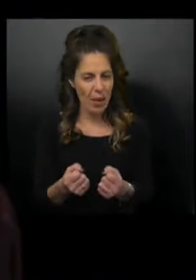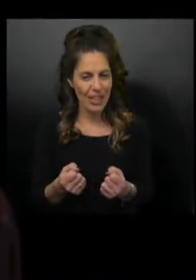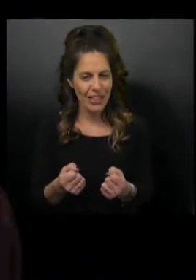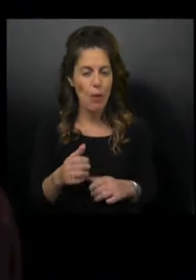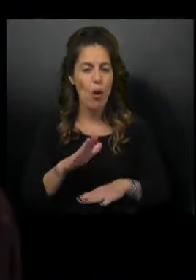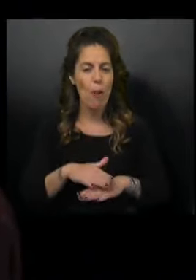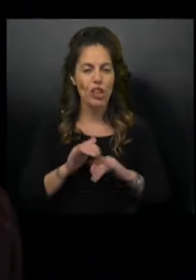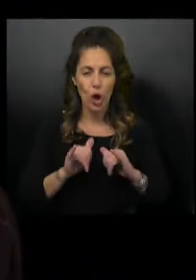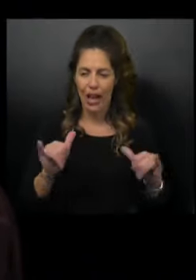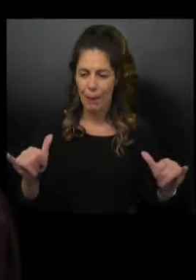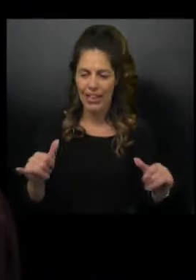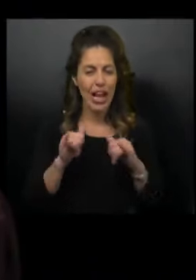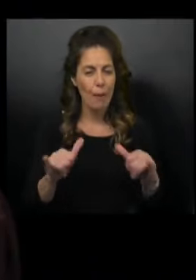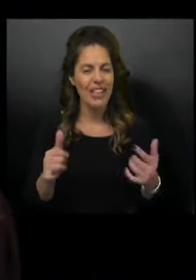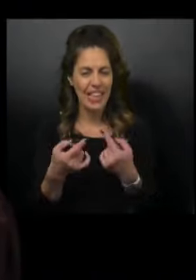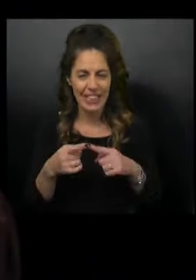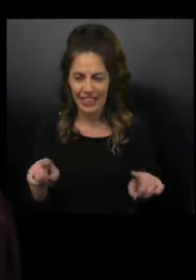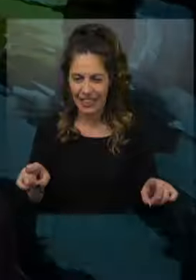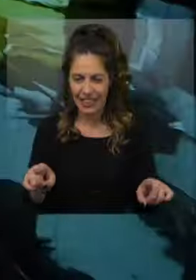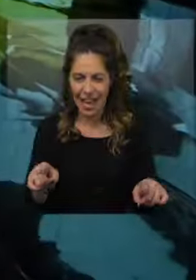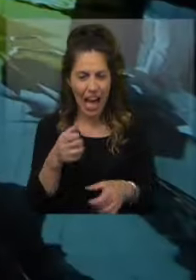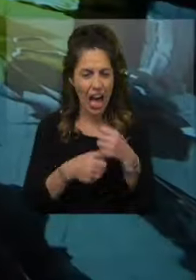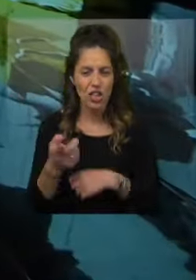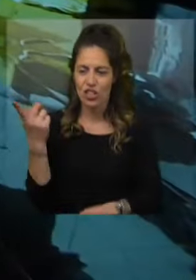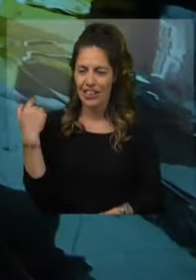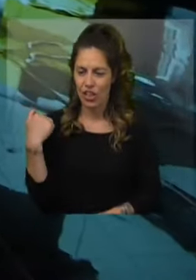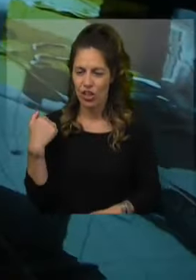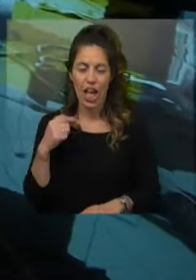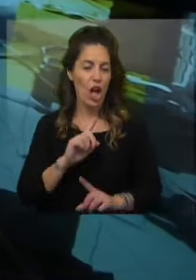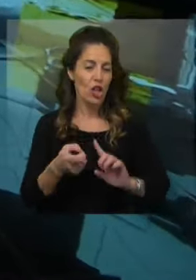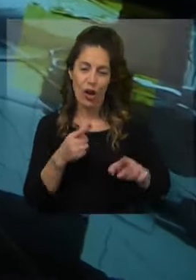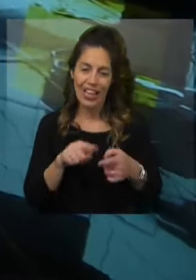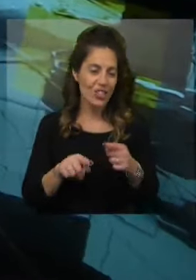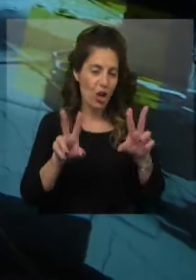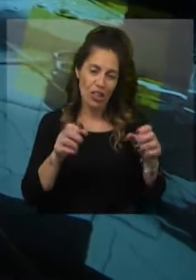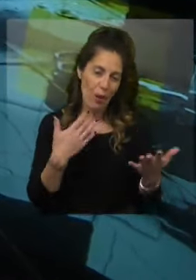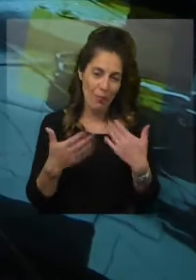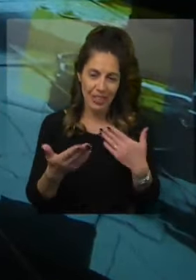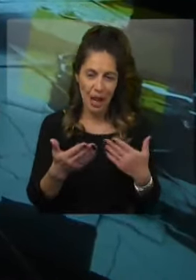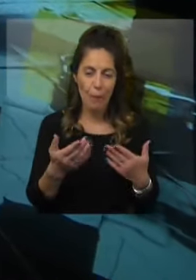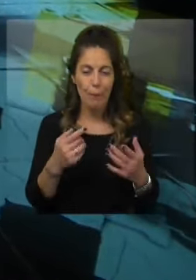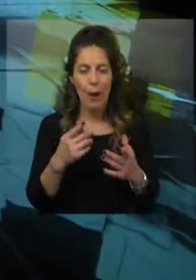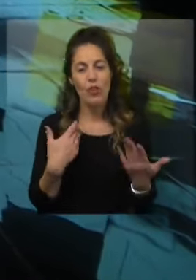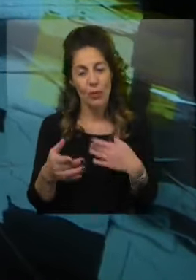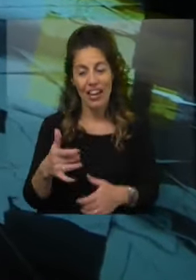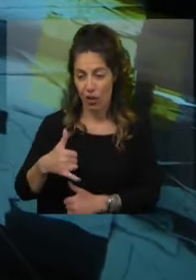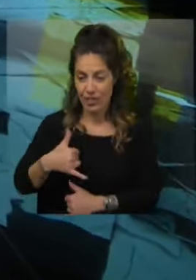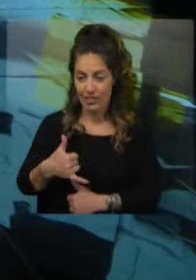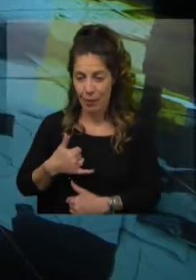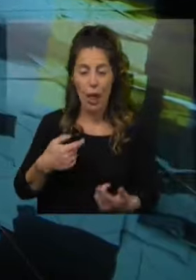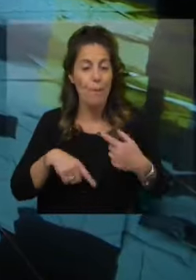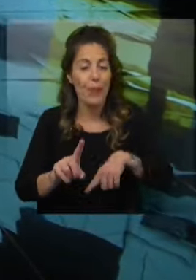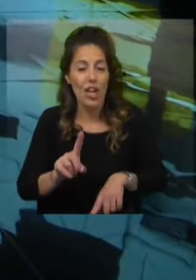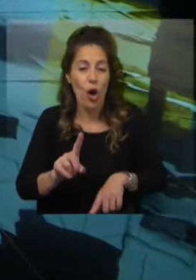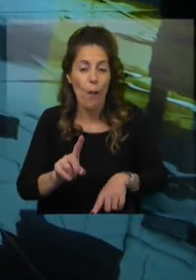campaña una campaña distinta a la que hemos vivido en años anteriores no tiene nada que ver con el tema que vamos a hablar pero este vamos a hablar de las fuerzas armadas pero por